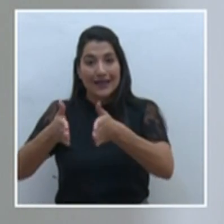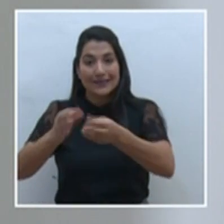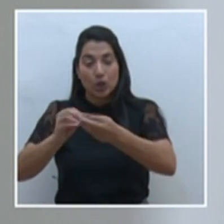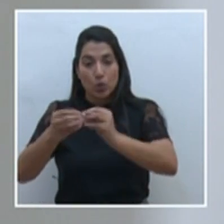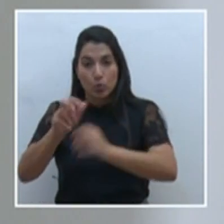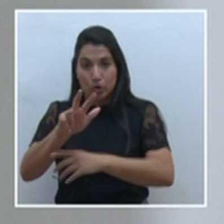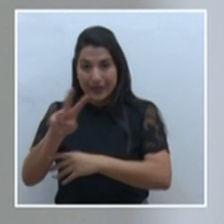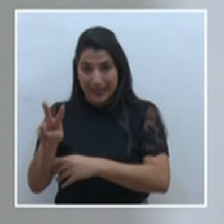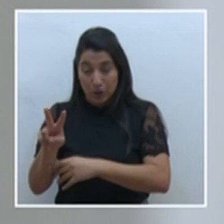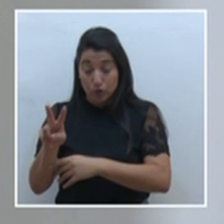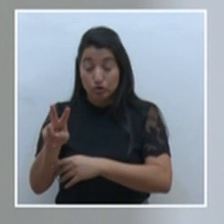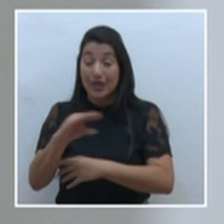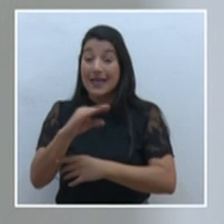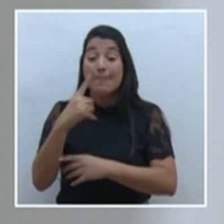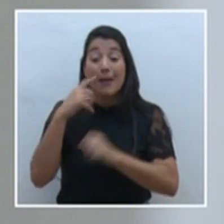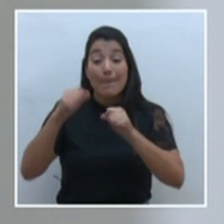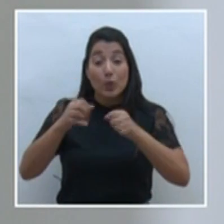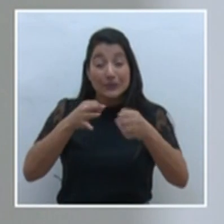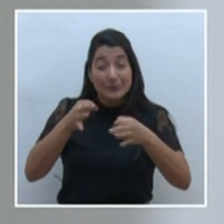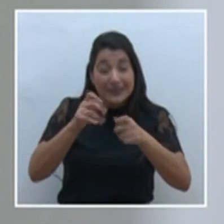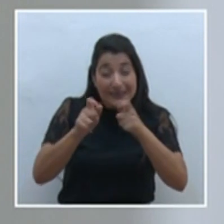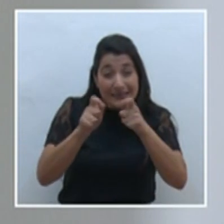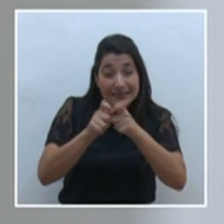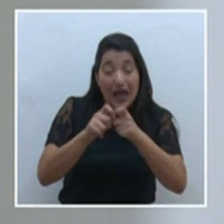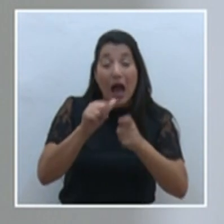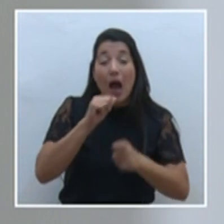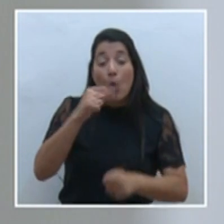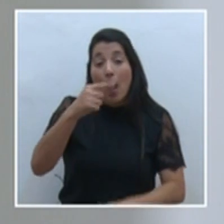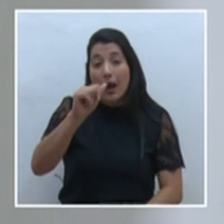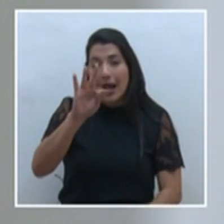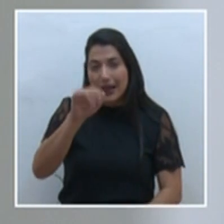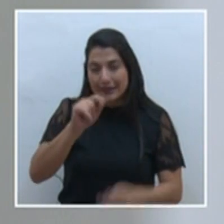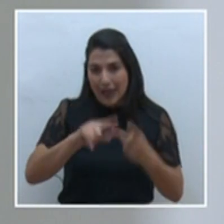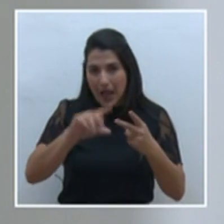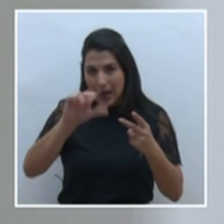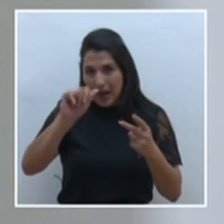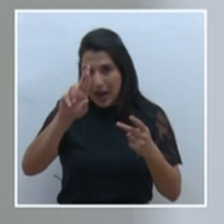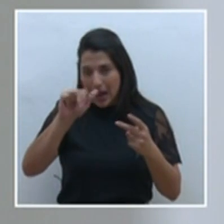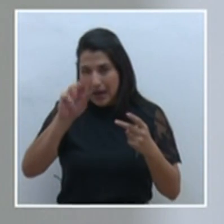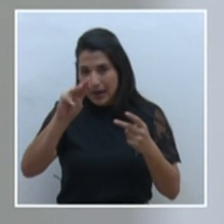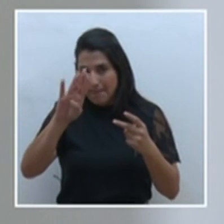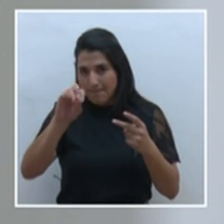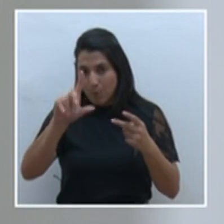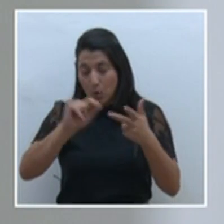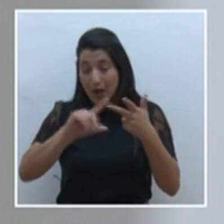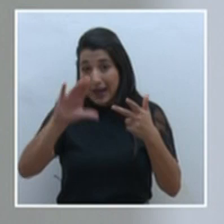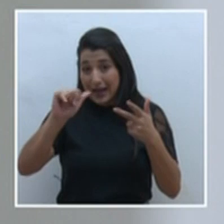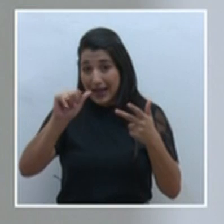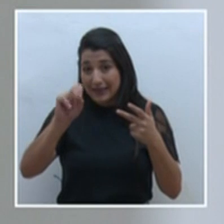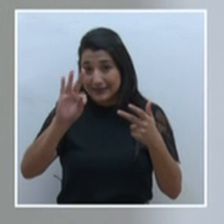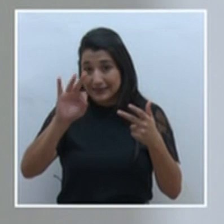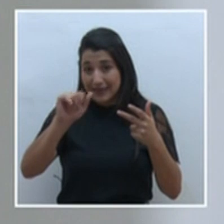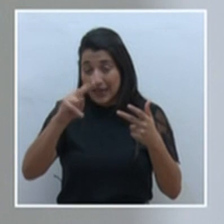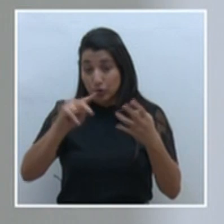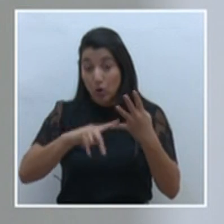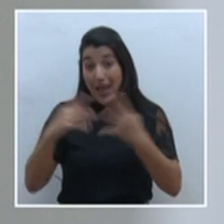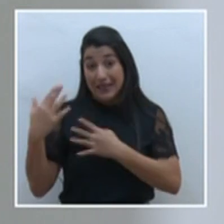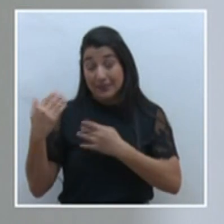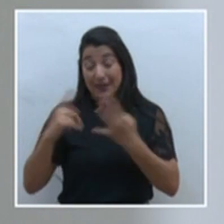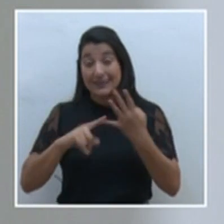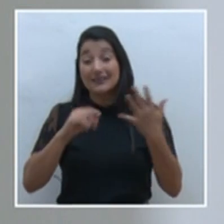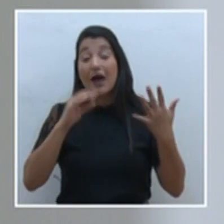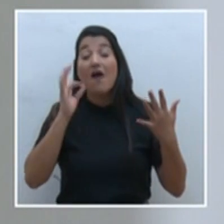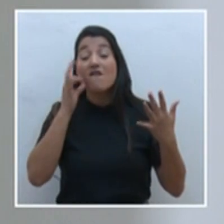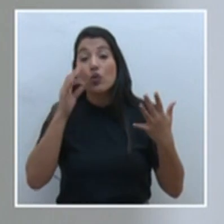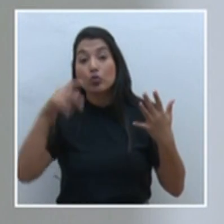más, estaríamos hablando de los poblados de Aguas Gatas, Carambola, Castaño, Esperanza, Fruta de Pan, Limbo